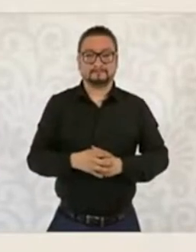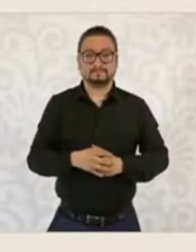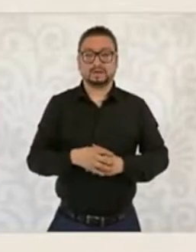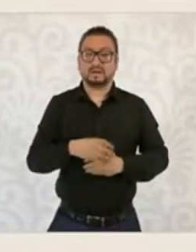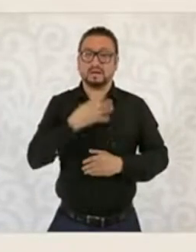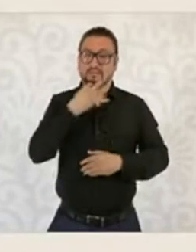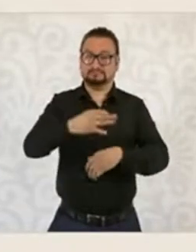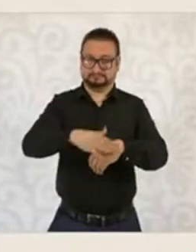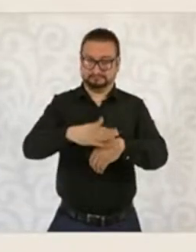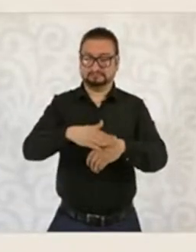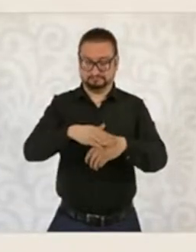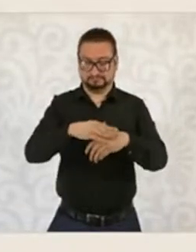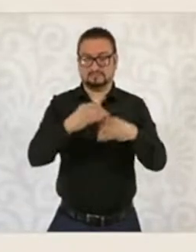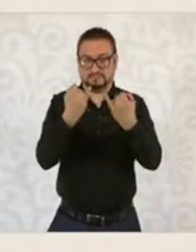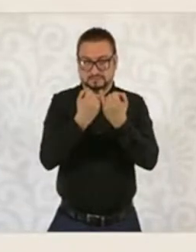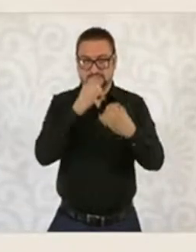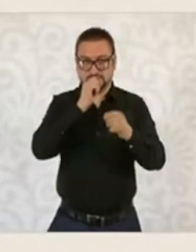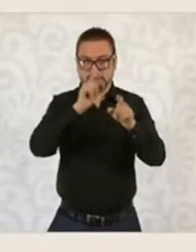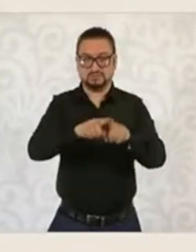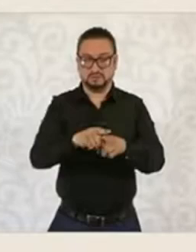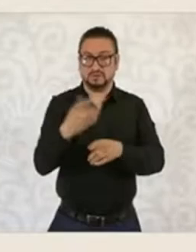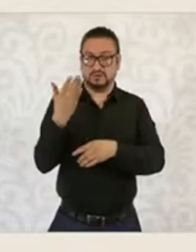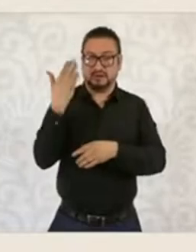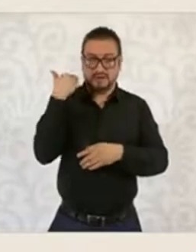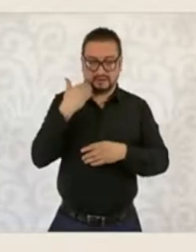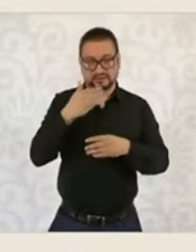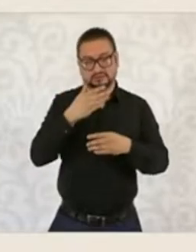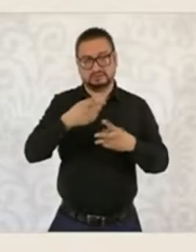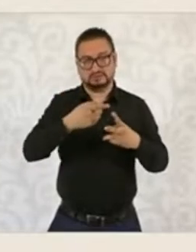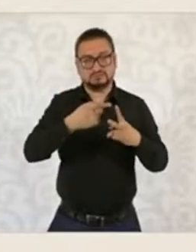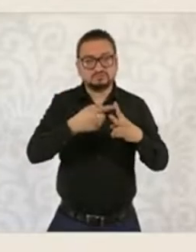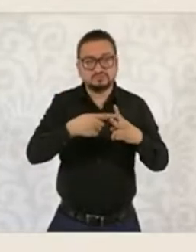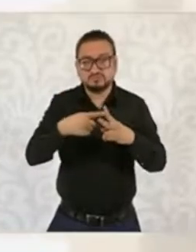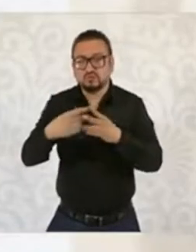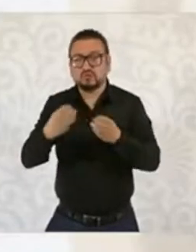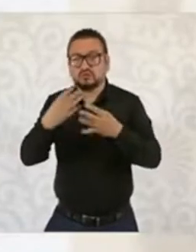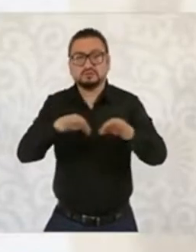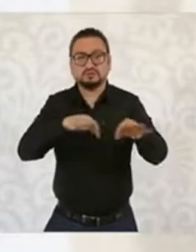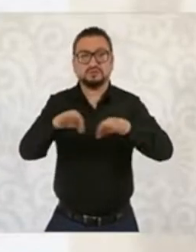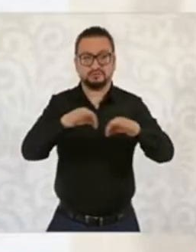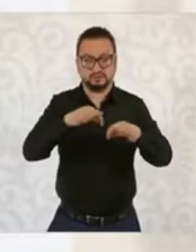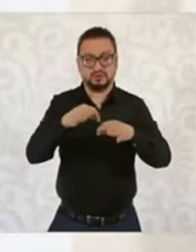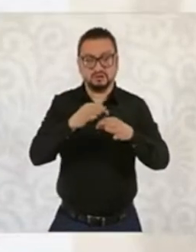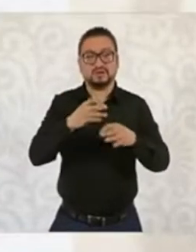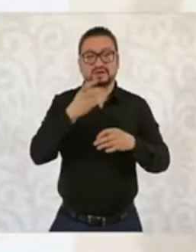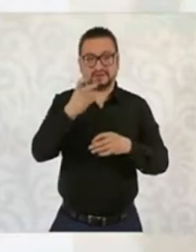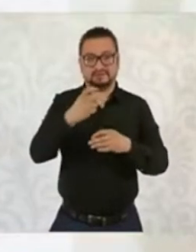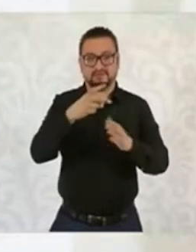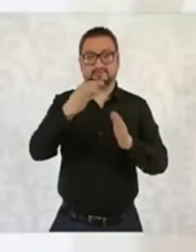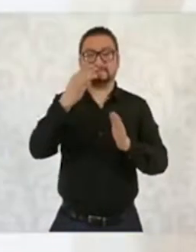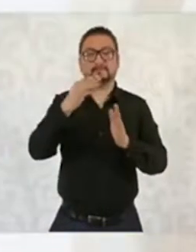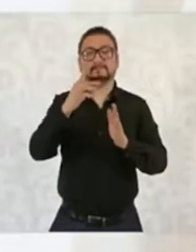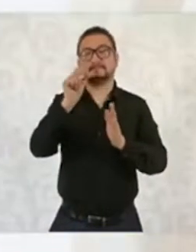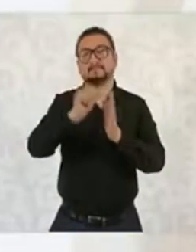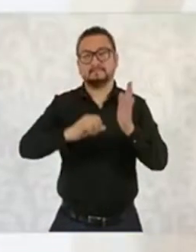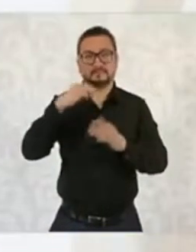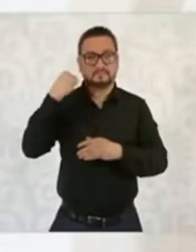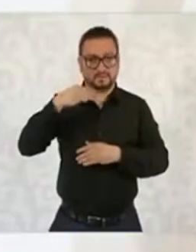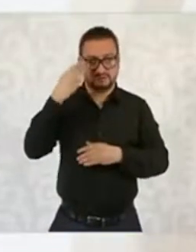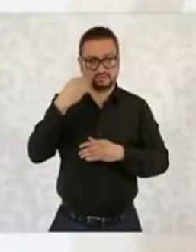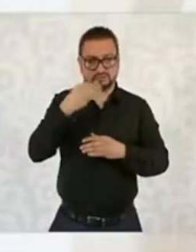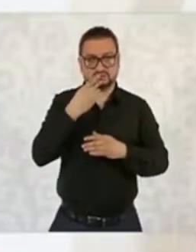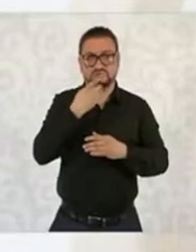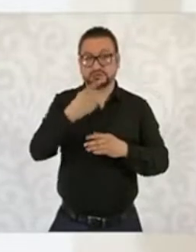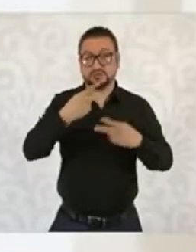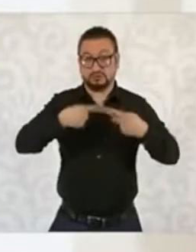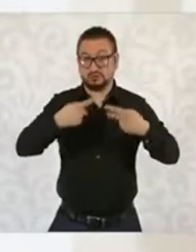informar que recientemente se publicó en la encuesta nacional de ocupación y empleo correspondiente al mes de marzo, donde destaca que la tasa de